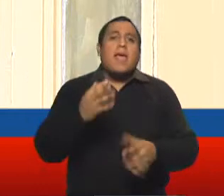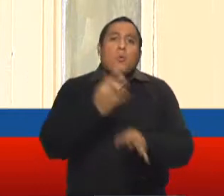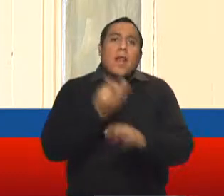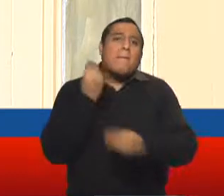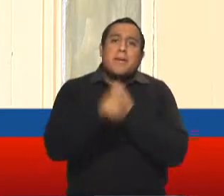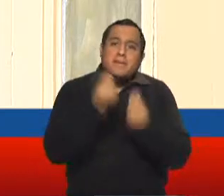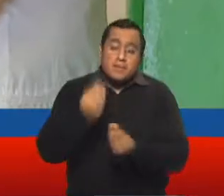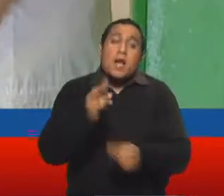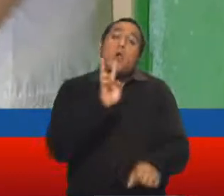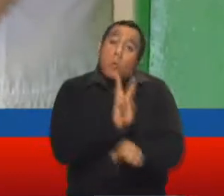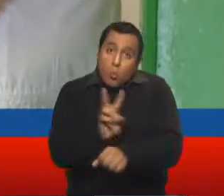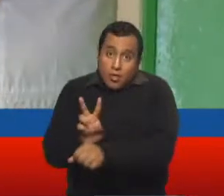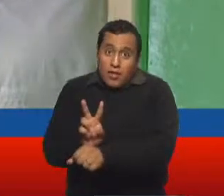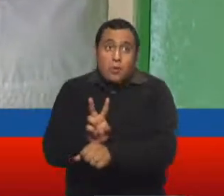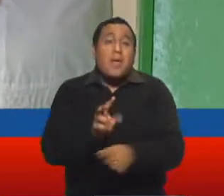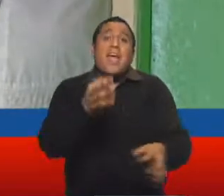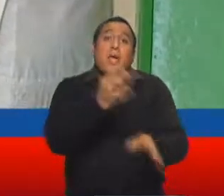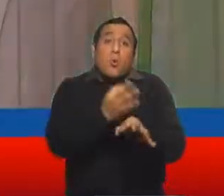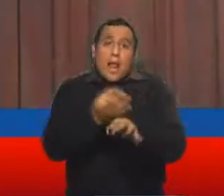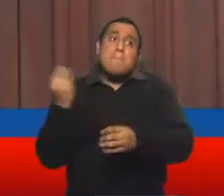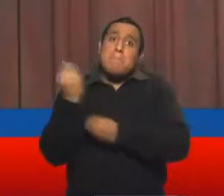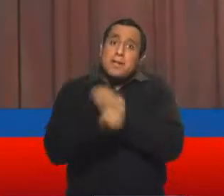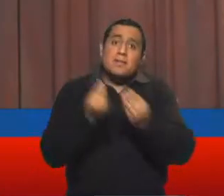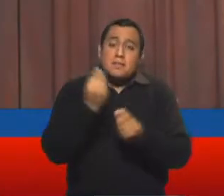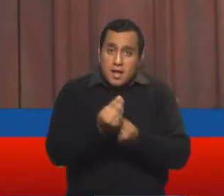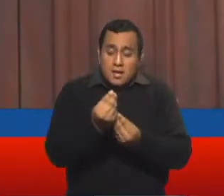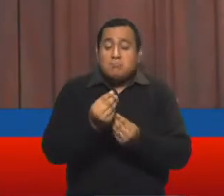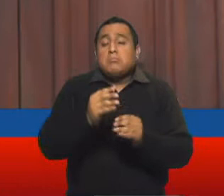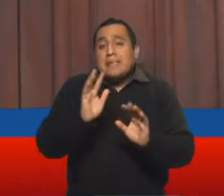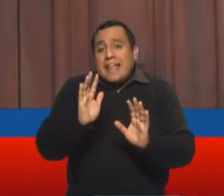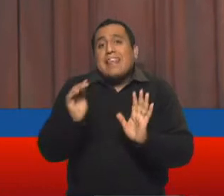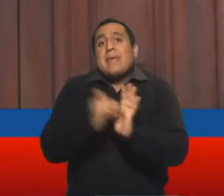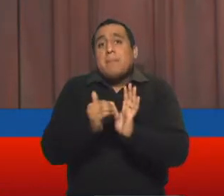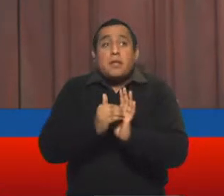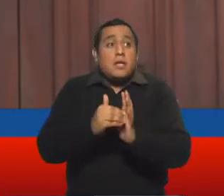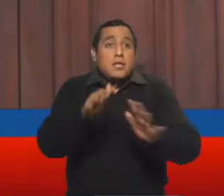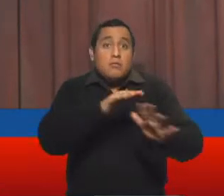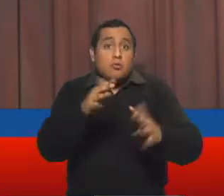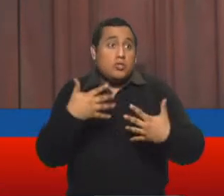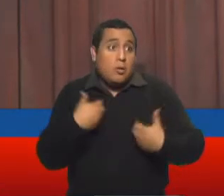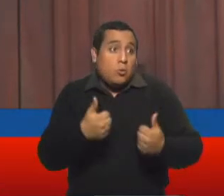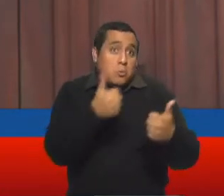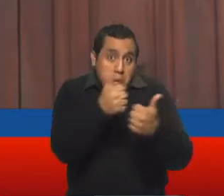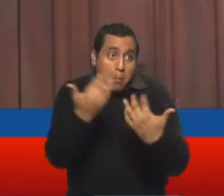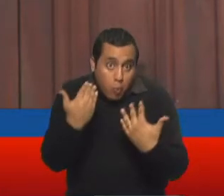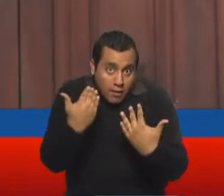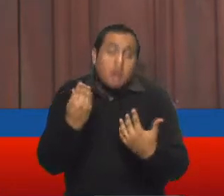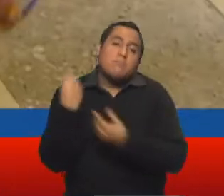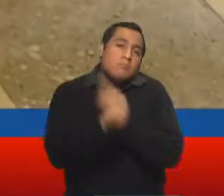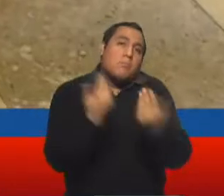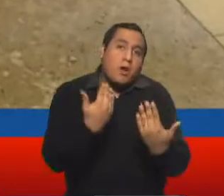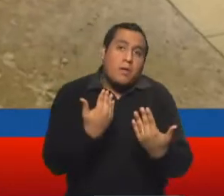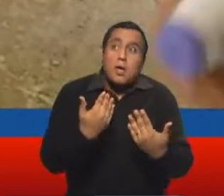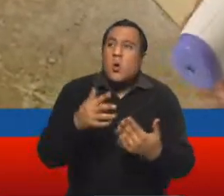Nosotros creemos que esa presencialidad debe desplegarse cuando los factores epidemiológicos y sanitarios lo hacen posible. Cuando no